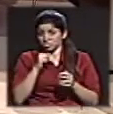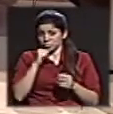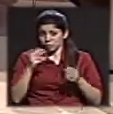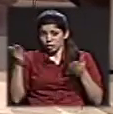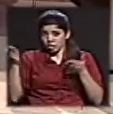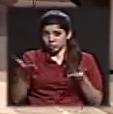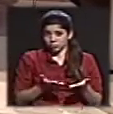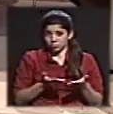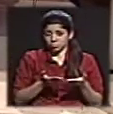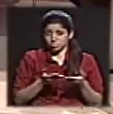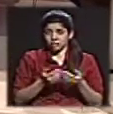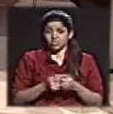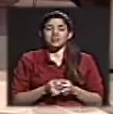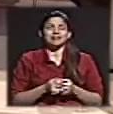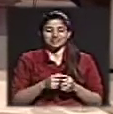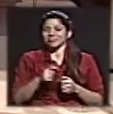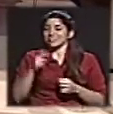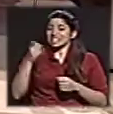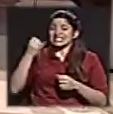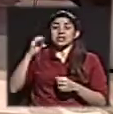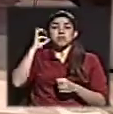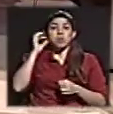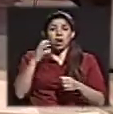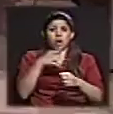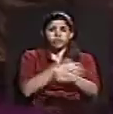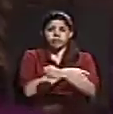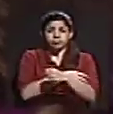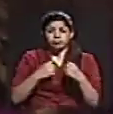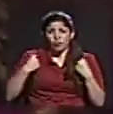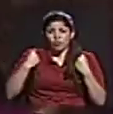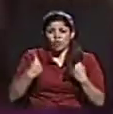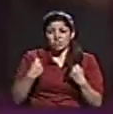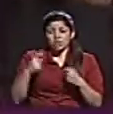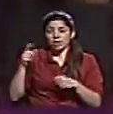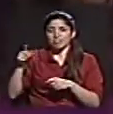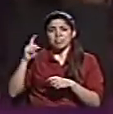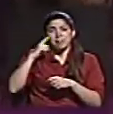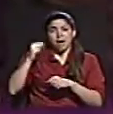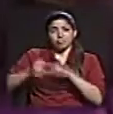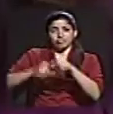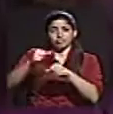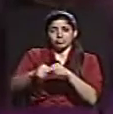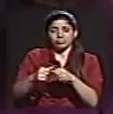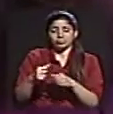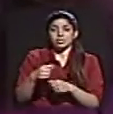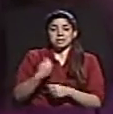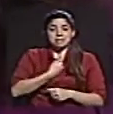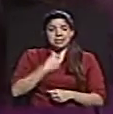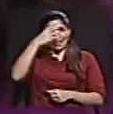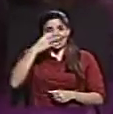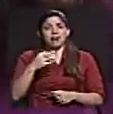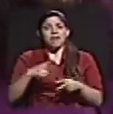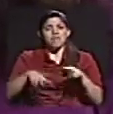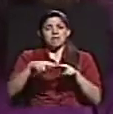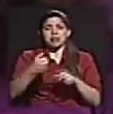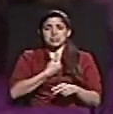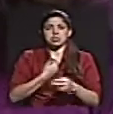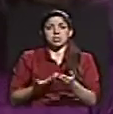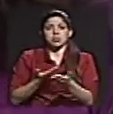es bienvenida, tiene que estar fortalecida, empoderada, ¿verdad? Para poder generar y creerse y validar sus